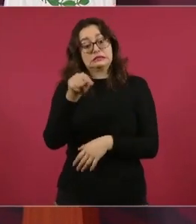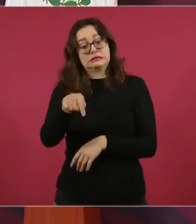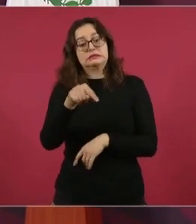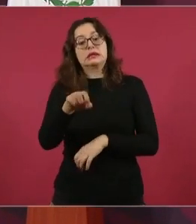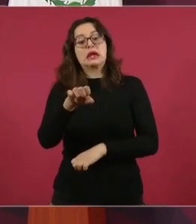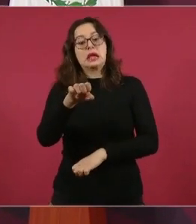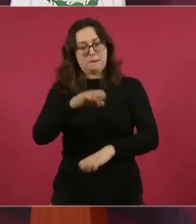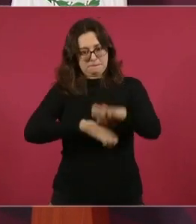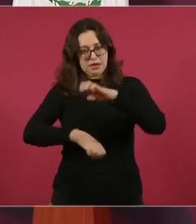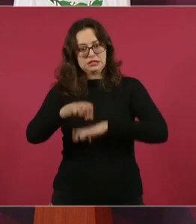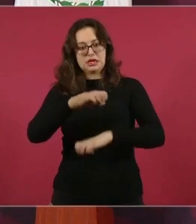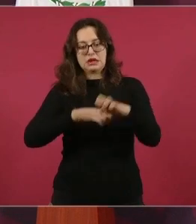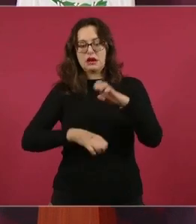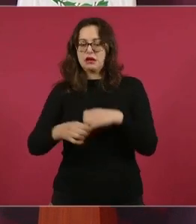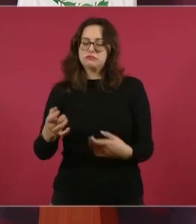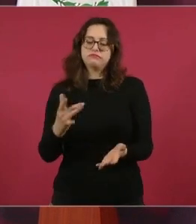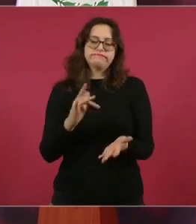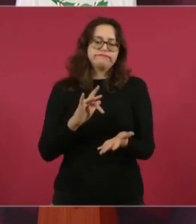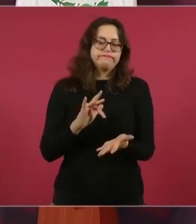porque